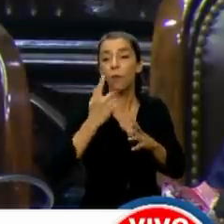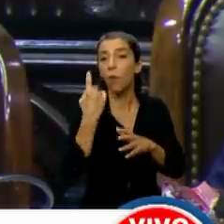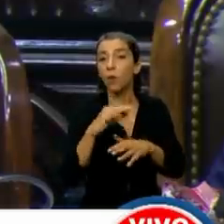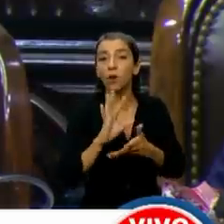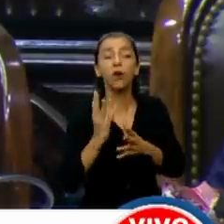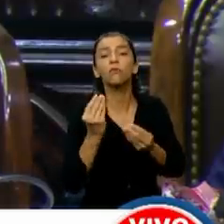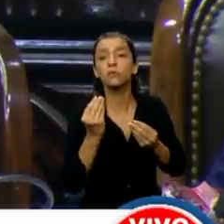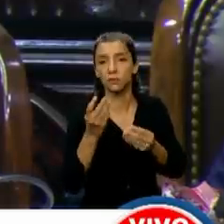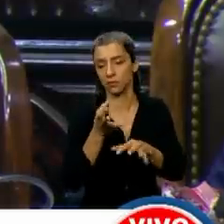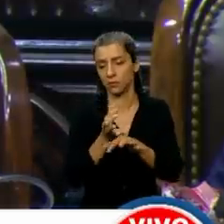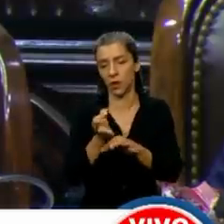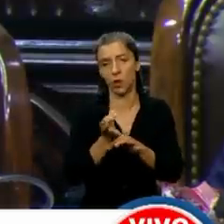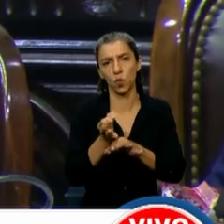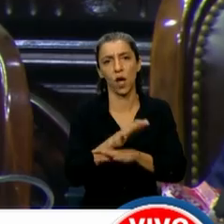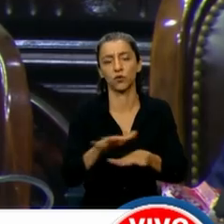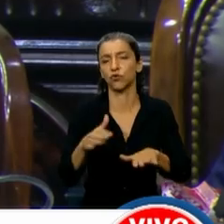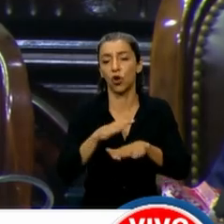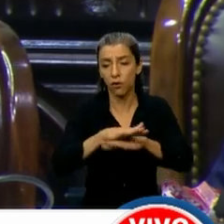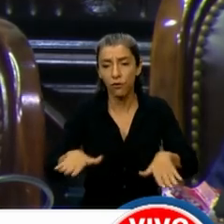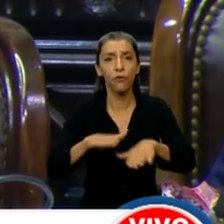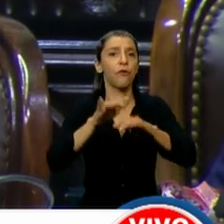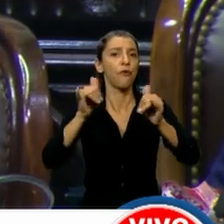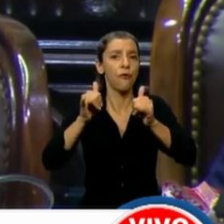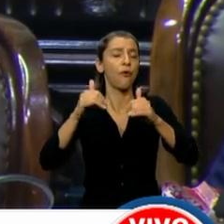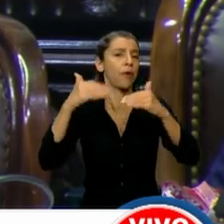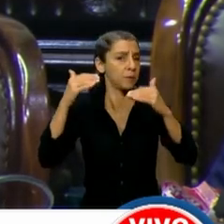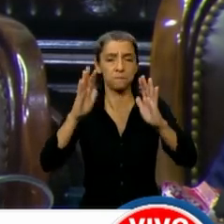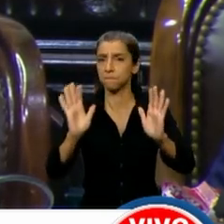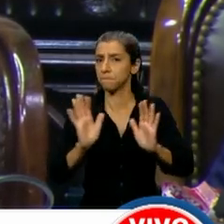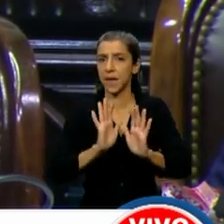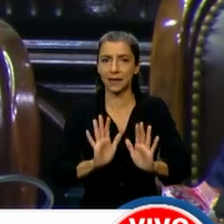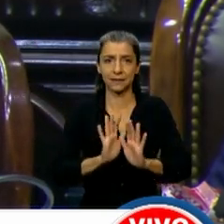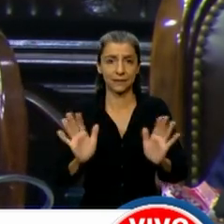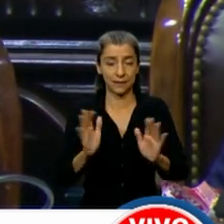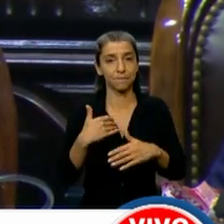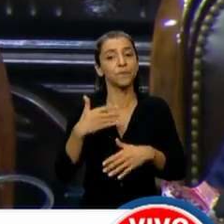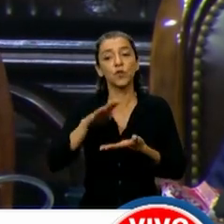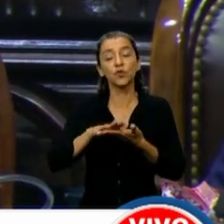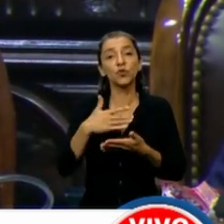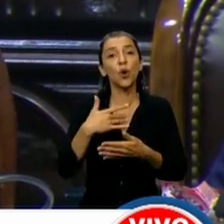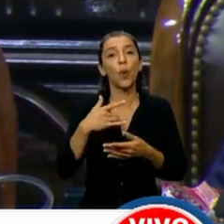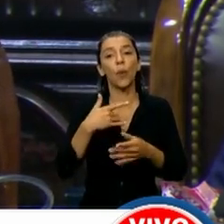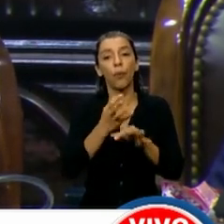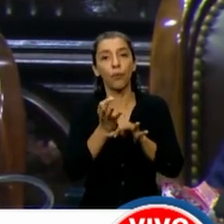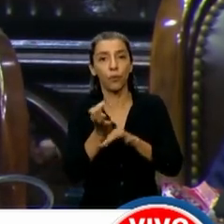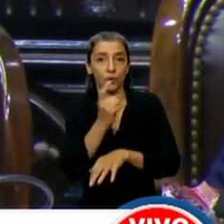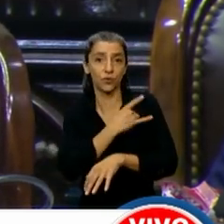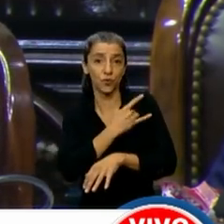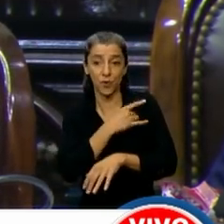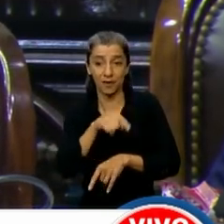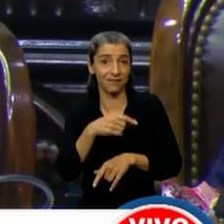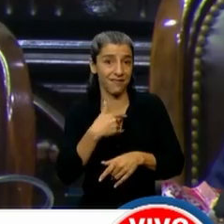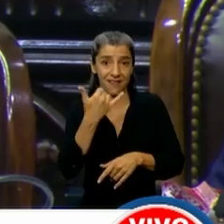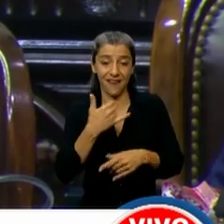correcto es la educación en todos sus niveles el recorte de la educación universitaria superior y el